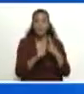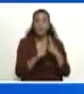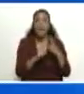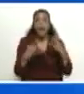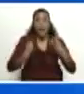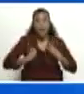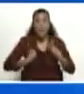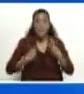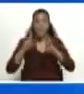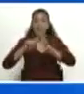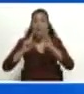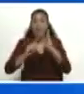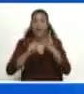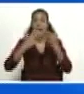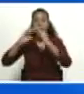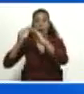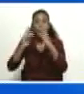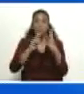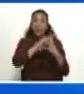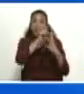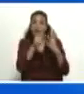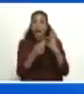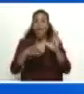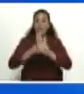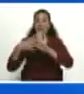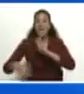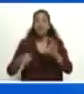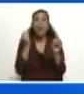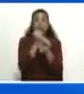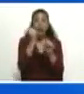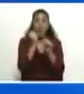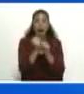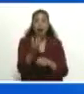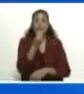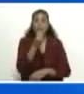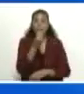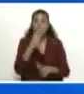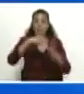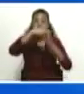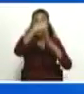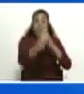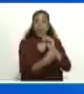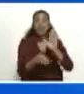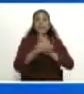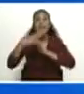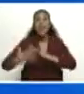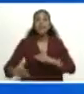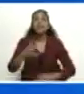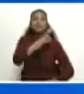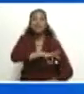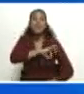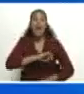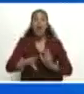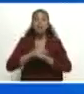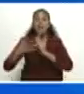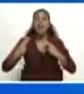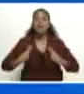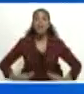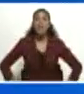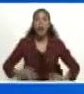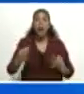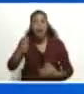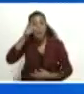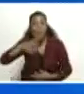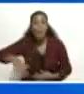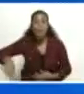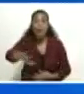a la vivienda, a la comunidad, al trabajo, a la alimentación, sus derechos sociales. Los derechos del